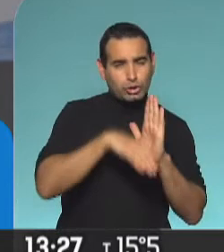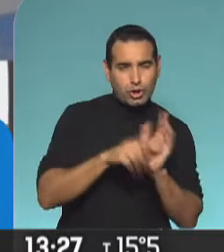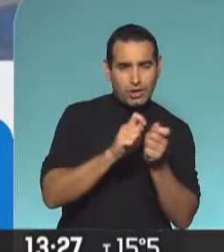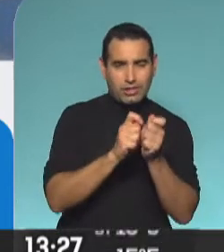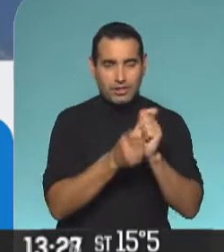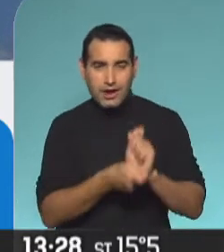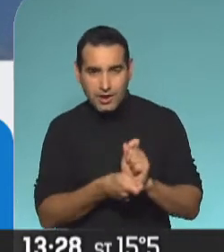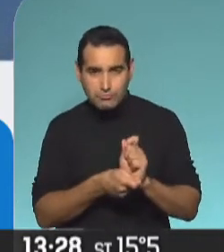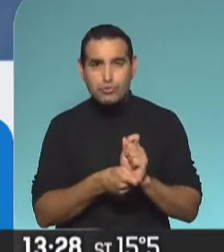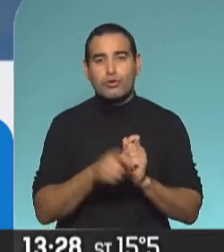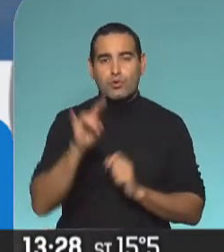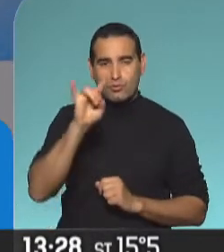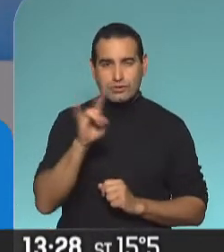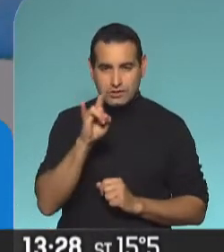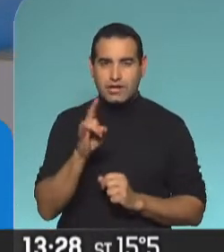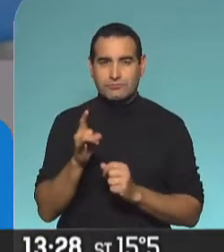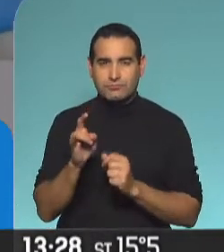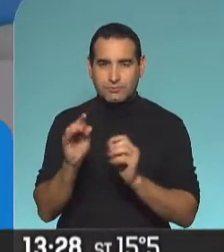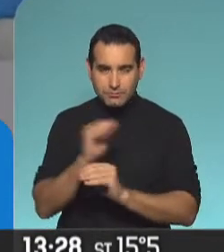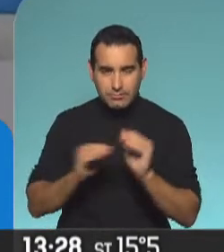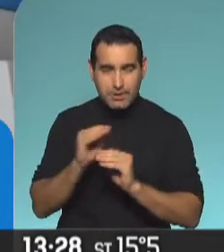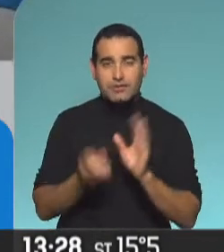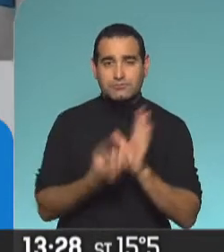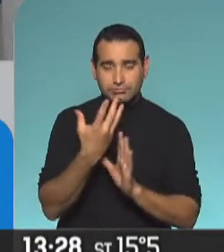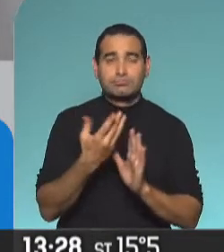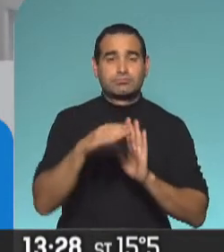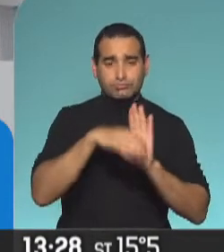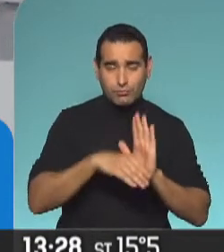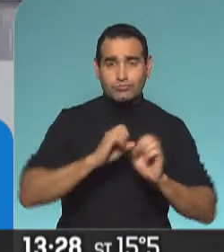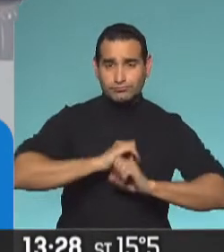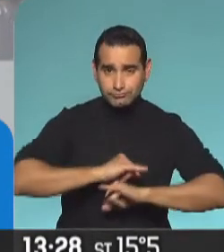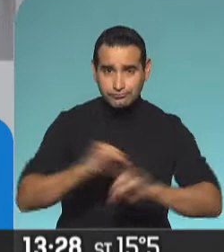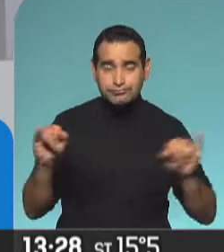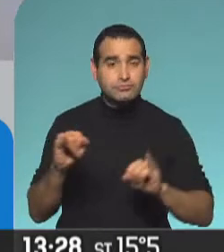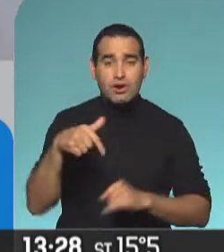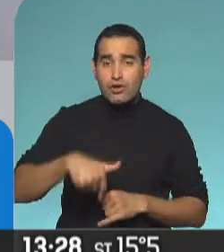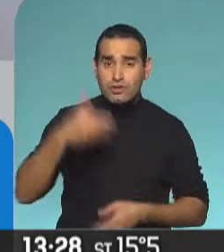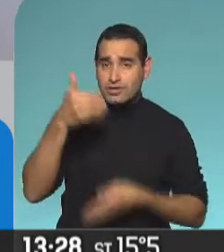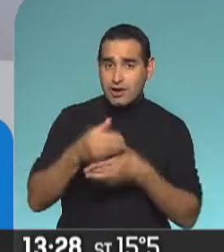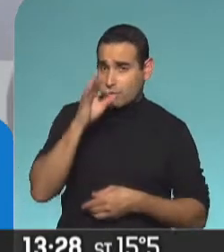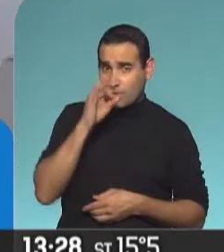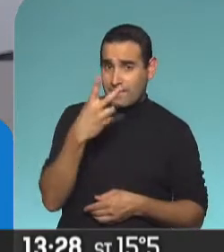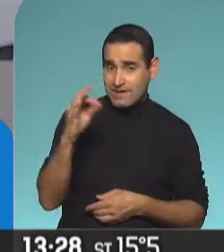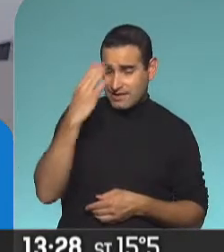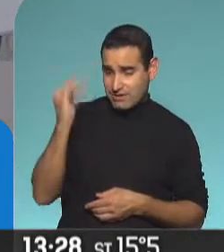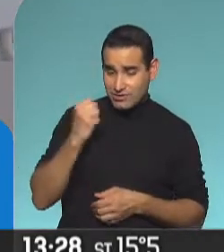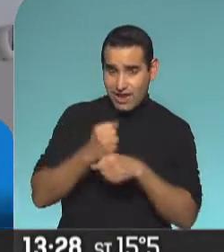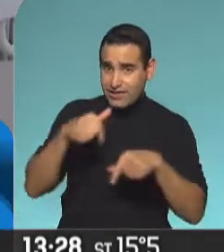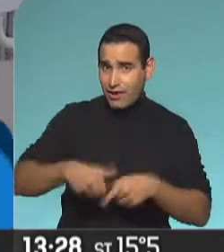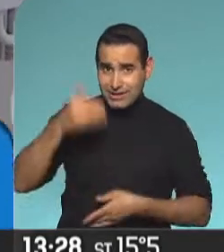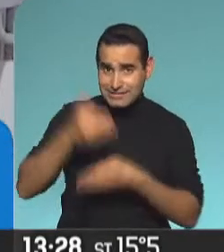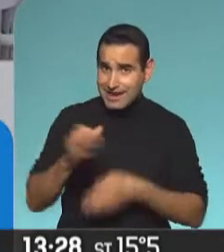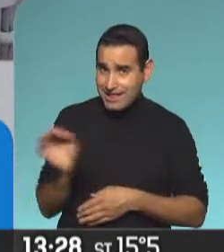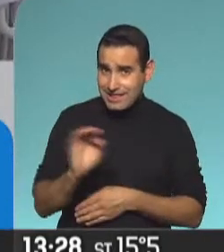generamos protocolos desde la universidad, los publicamos, los llevamos adelante. Nosotros no hemos cerrado nunca desde el 20 de marzo hasta aquí.